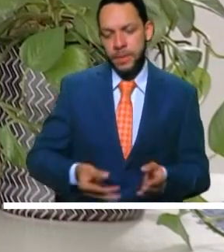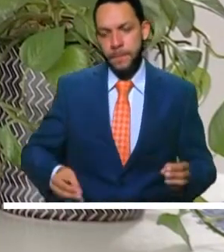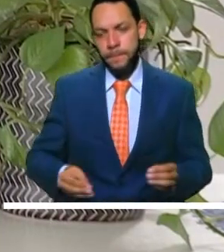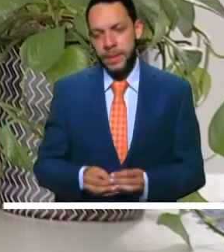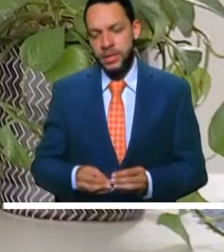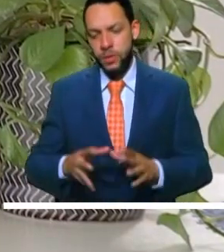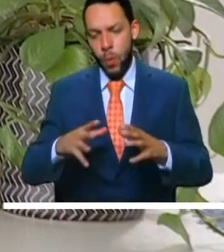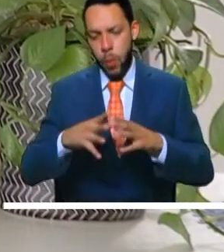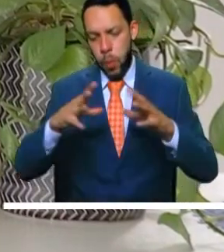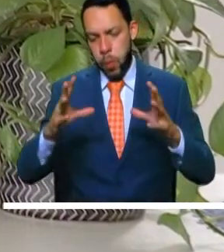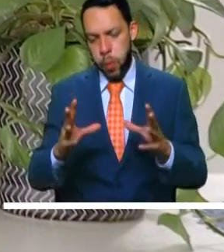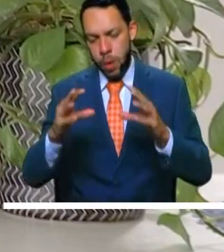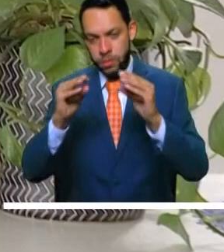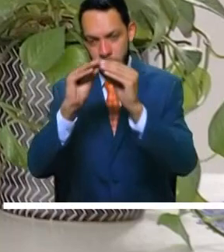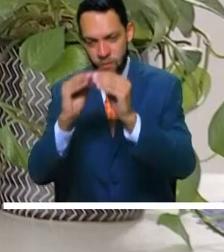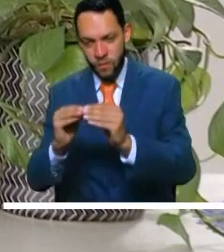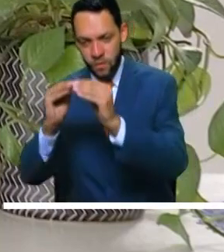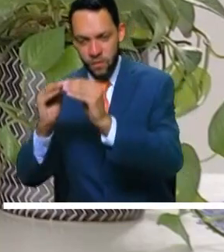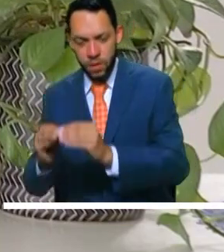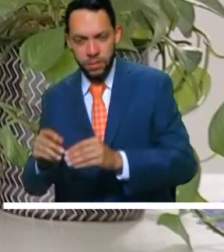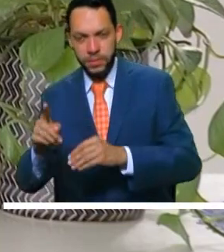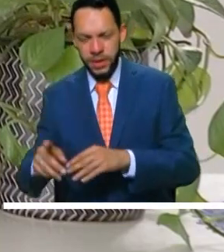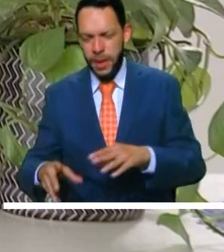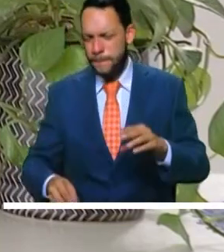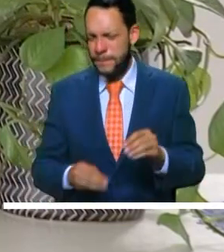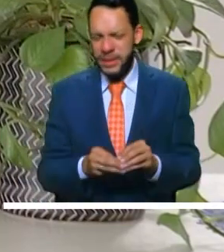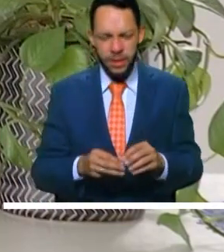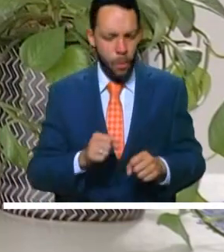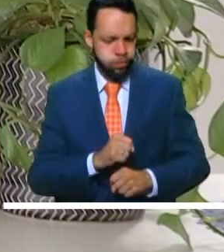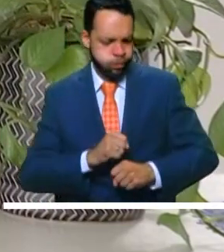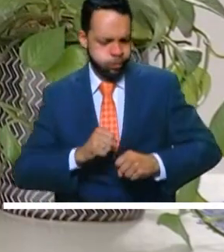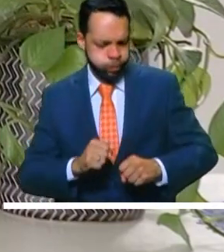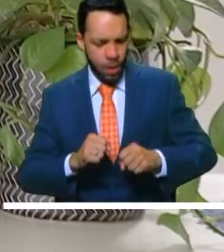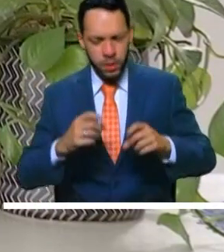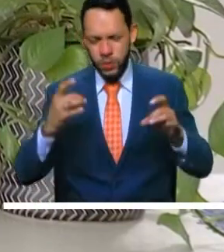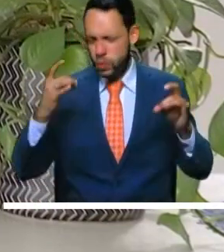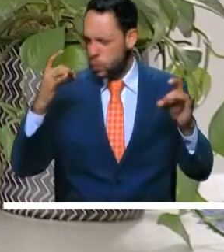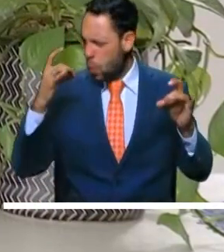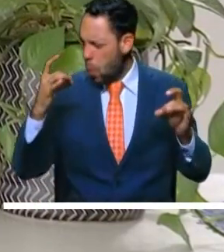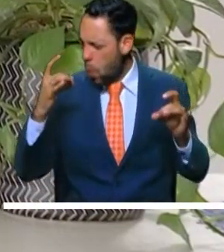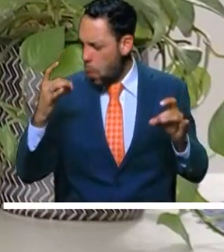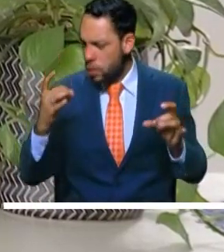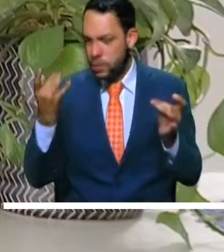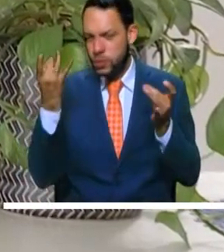¿Y la inflamación lo lleva a qué? ¡Ay, qué dolor de cabeza! ¡Qué